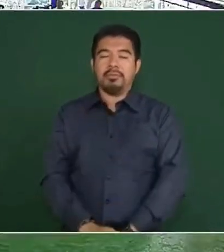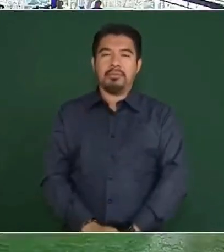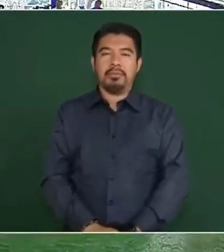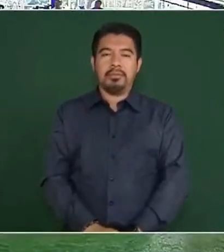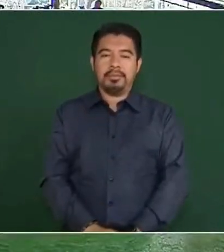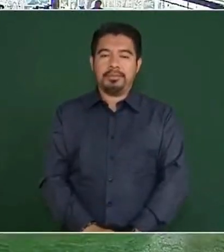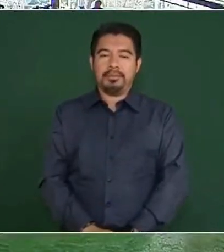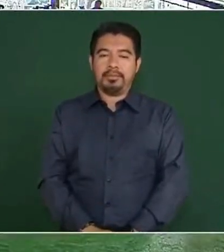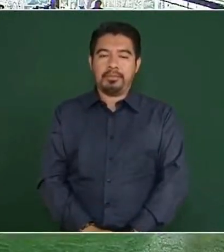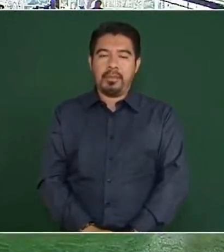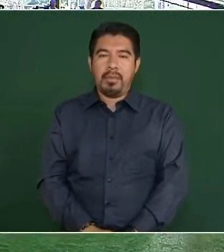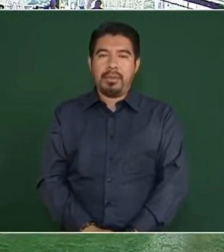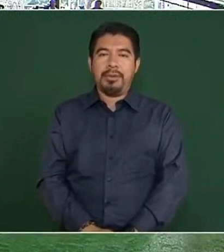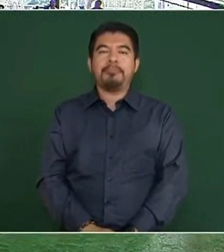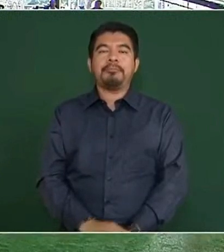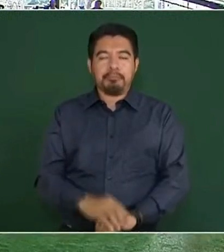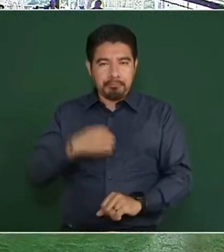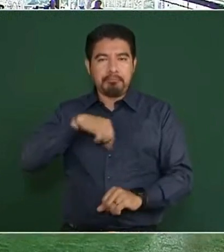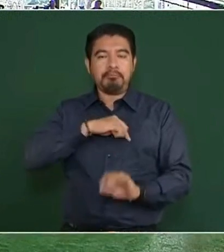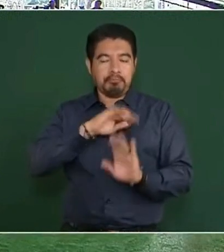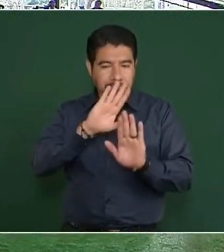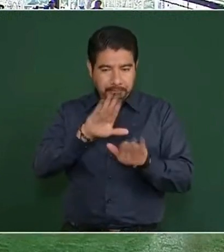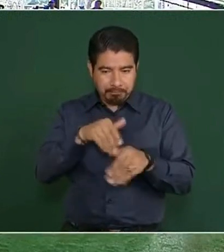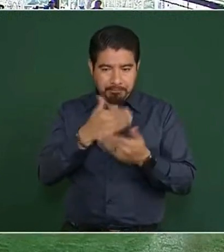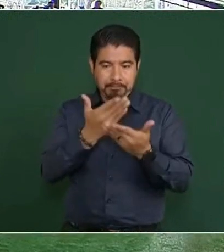una propuesta que estamos haciendo.